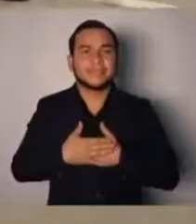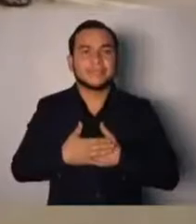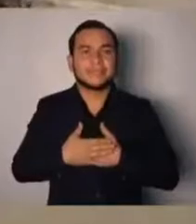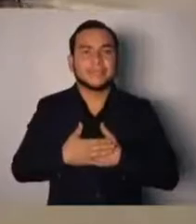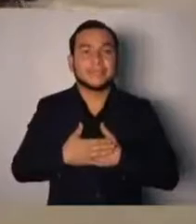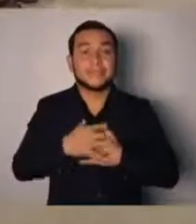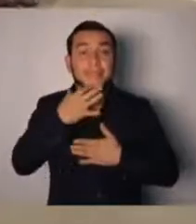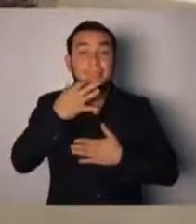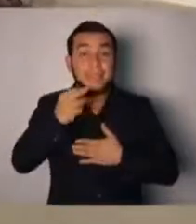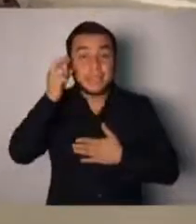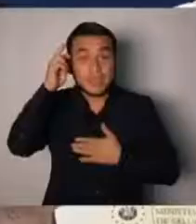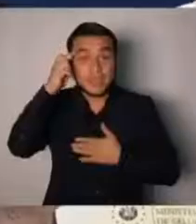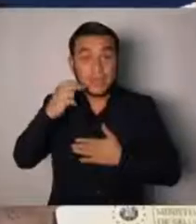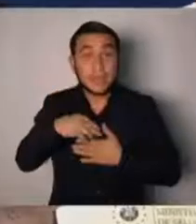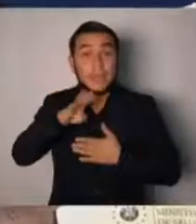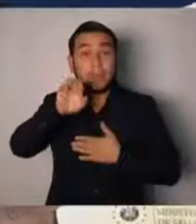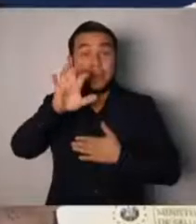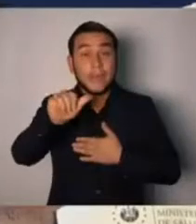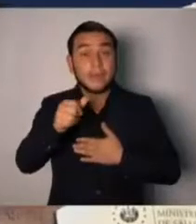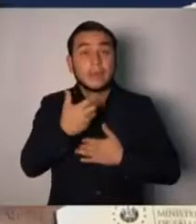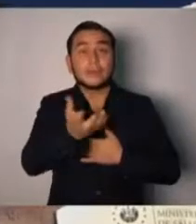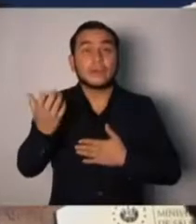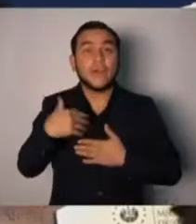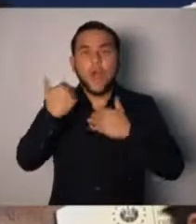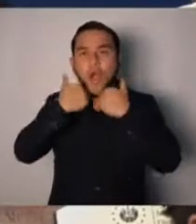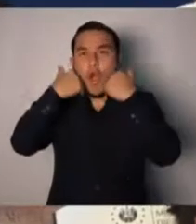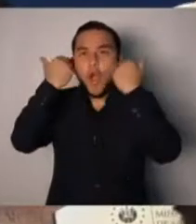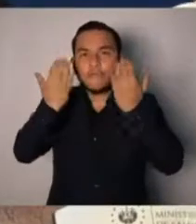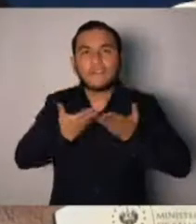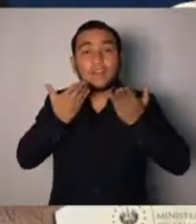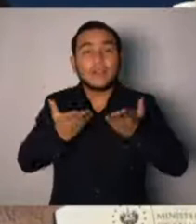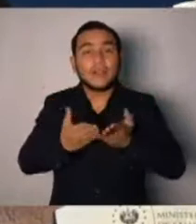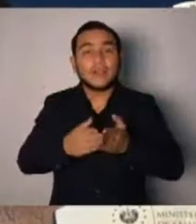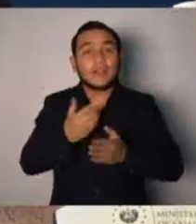amasar becas a todos los otros a todos